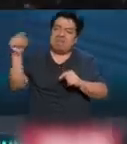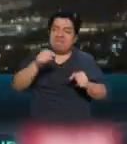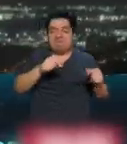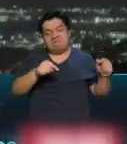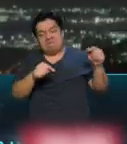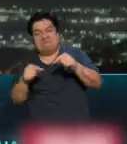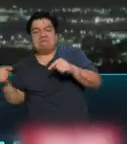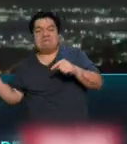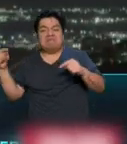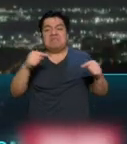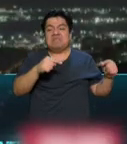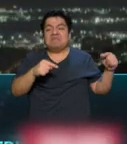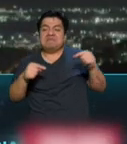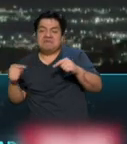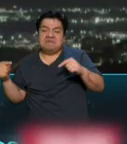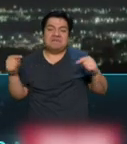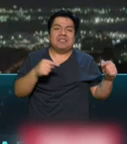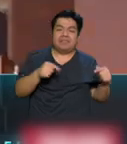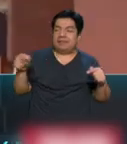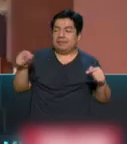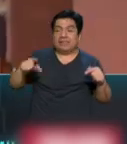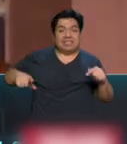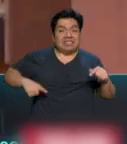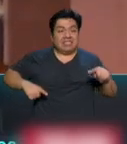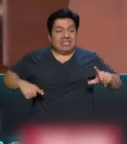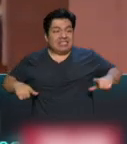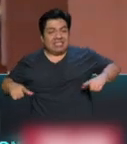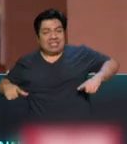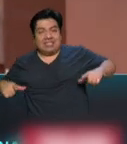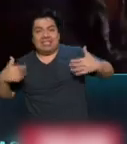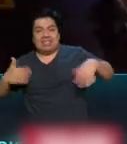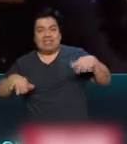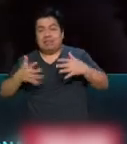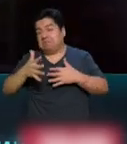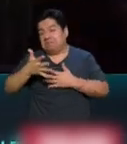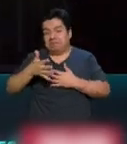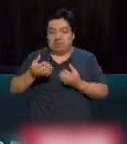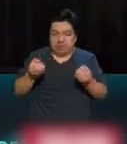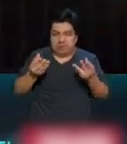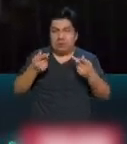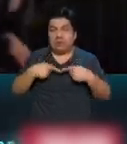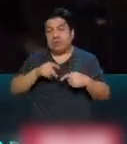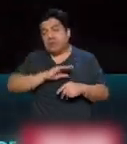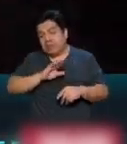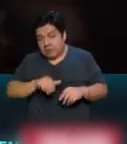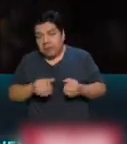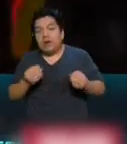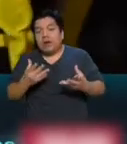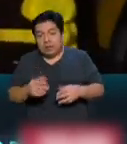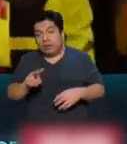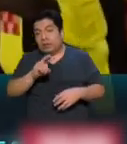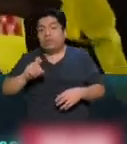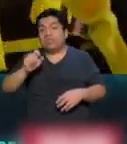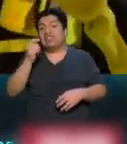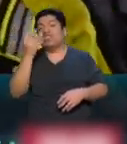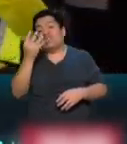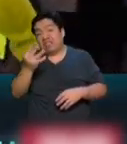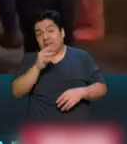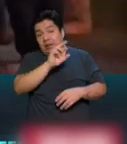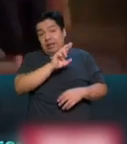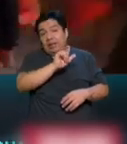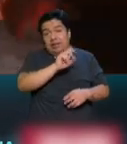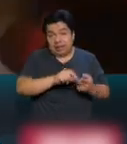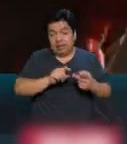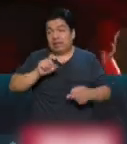acuerdo con las autoridades de ambos países, los bombardeos han dejado un saldo, hasta ahora, de 224 muertos en Irán